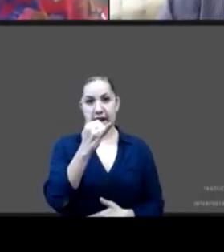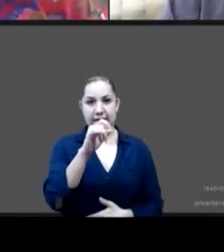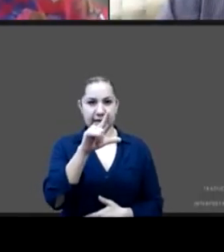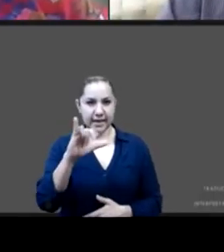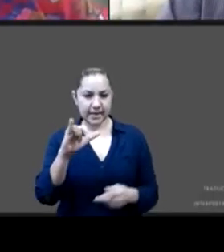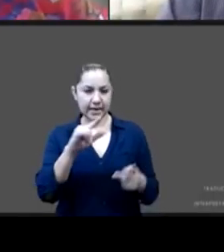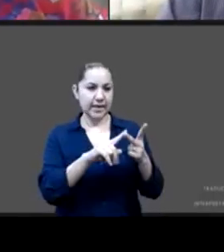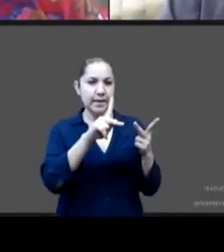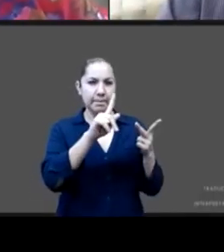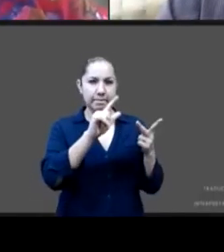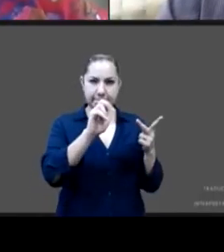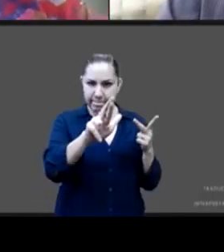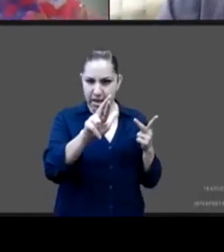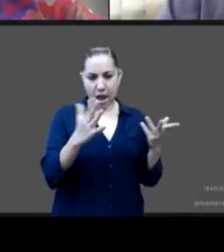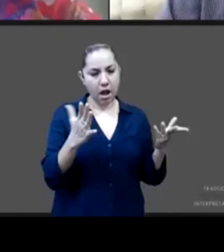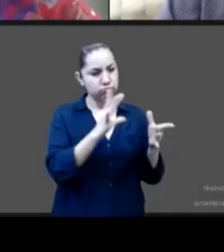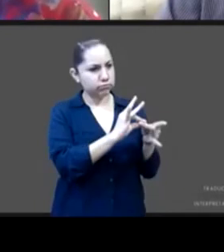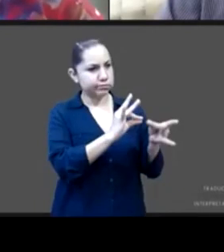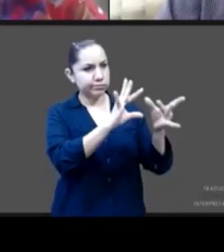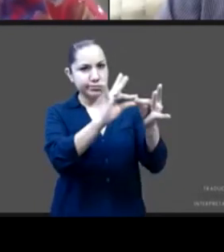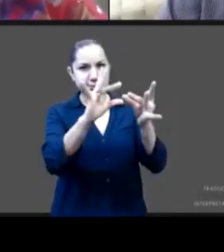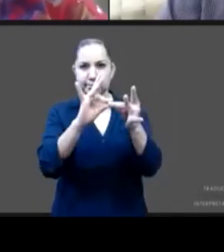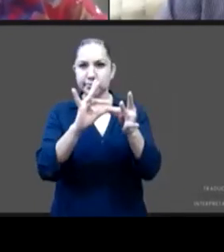en este conversatorio.